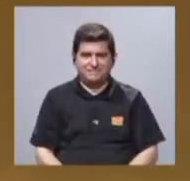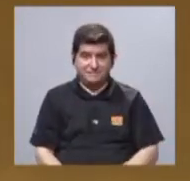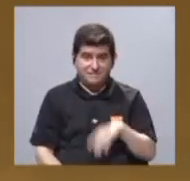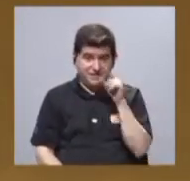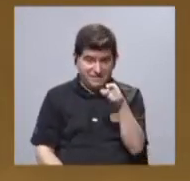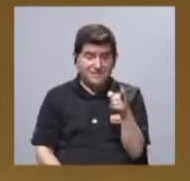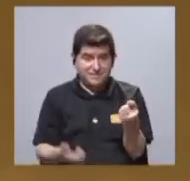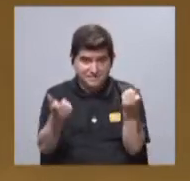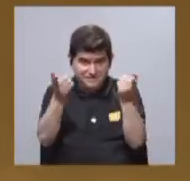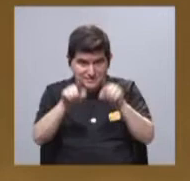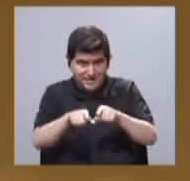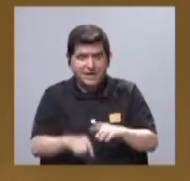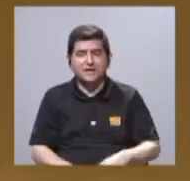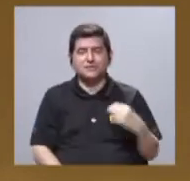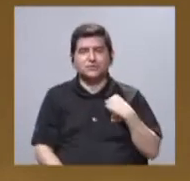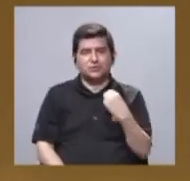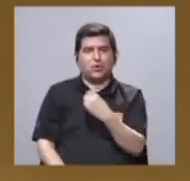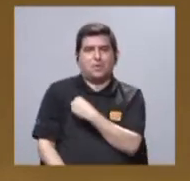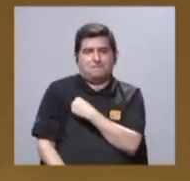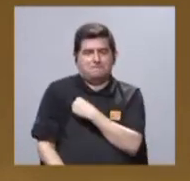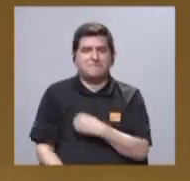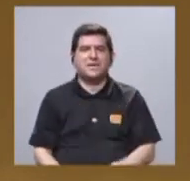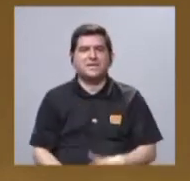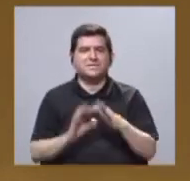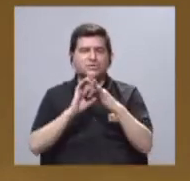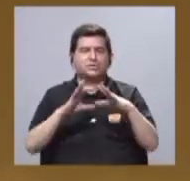Valle, que fue